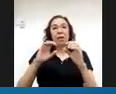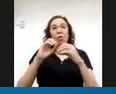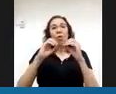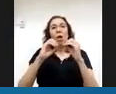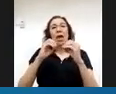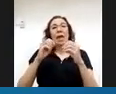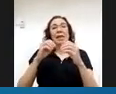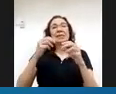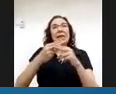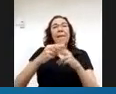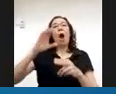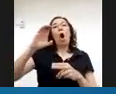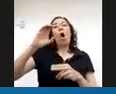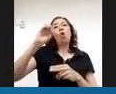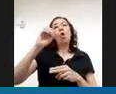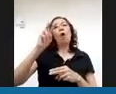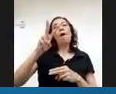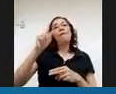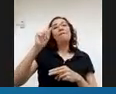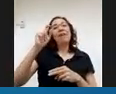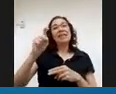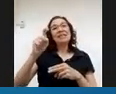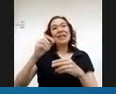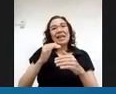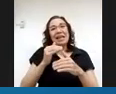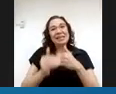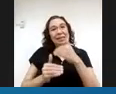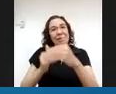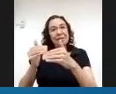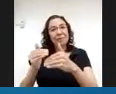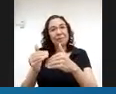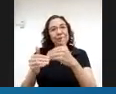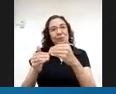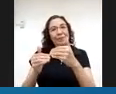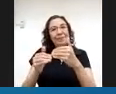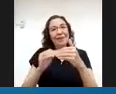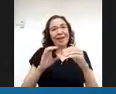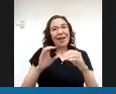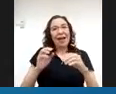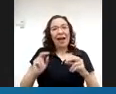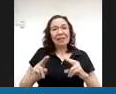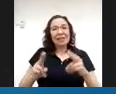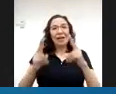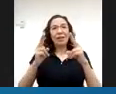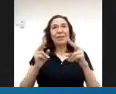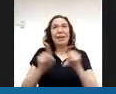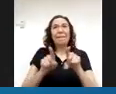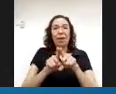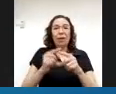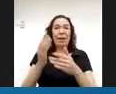de COVAX y este mecanismo ha asegurado también una